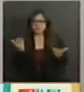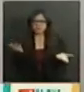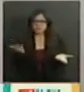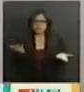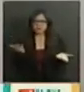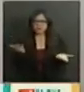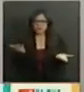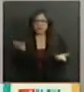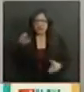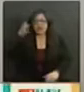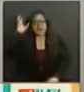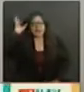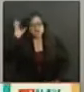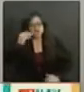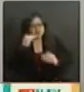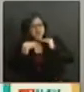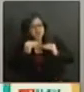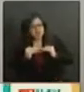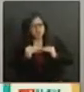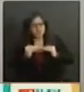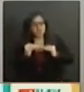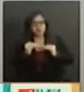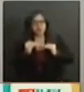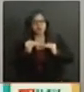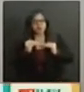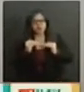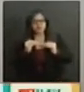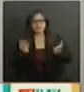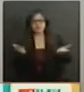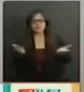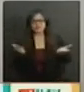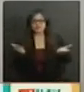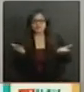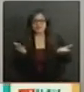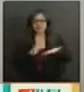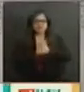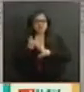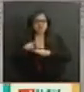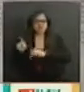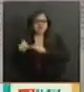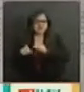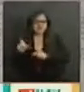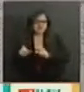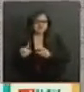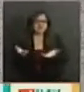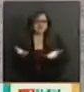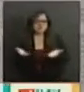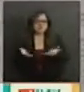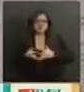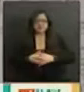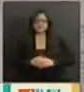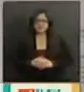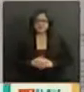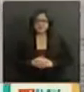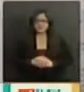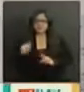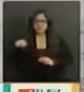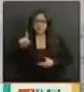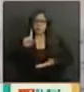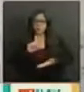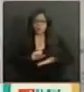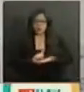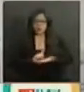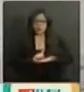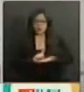la inocencia de los niños con respecto a todo lo que hace el ser humano, en verdad. Parece que es un lugar muy,